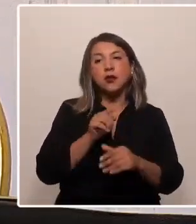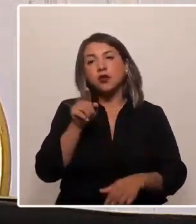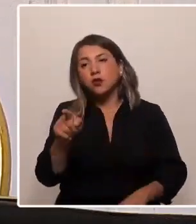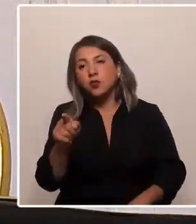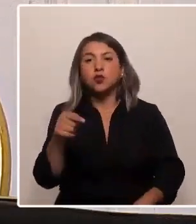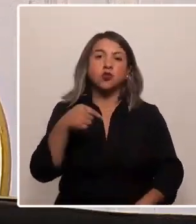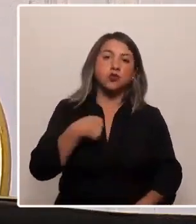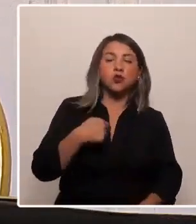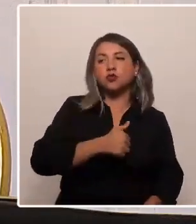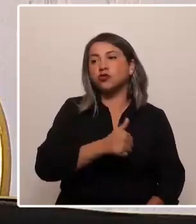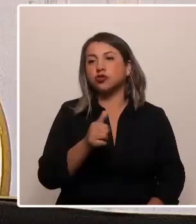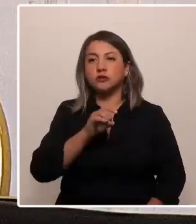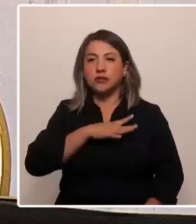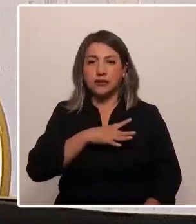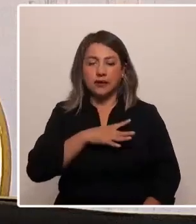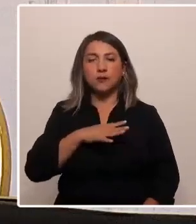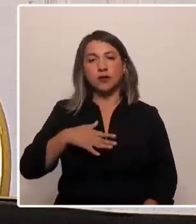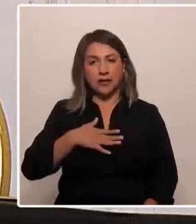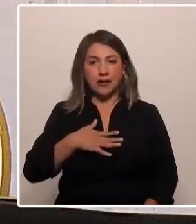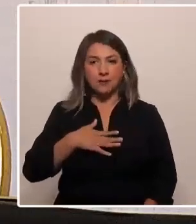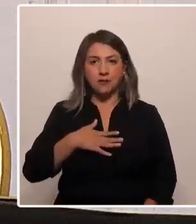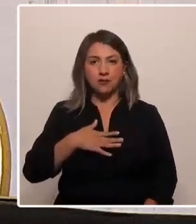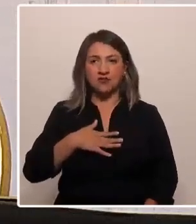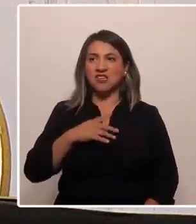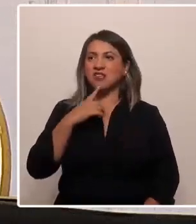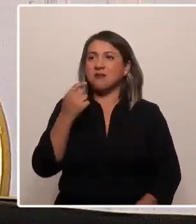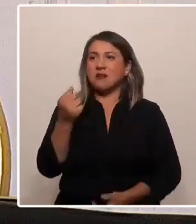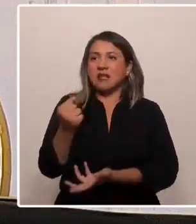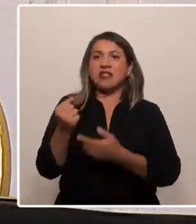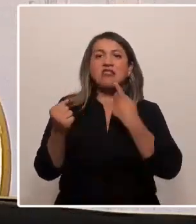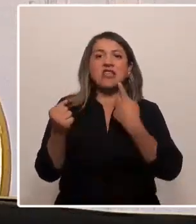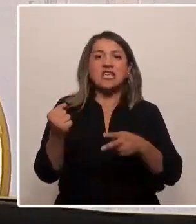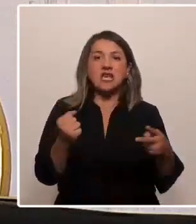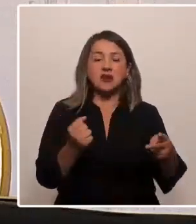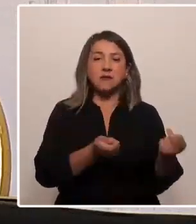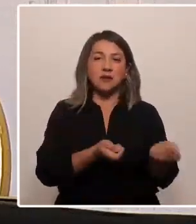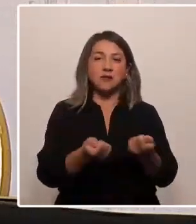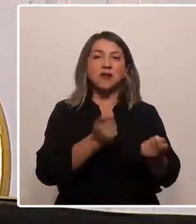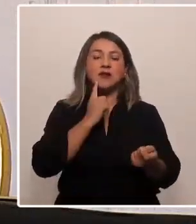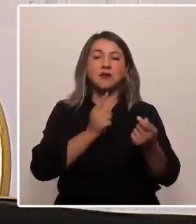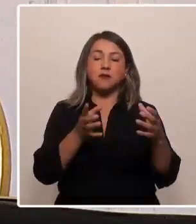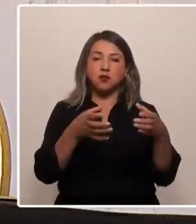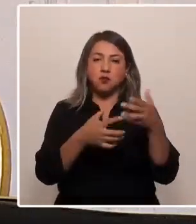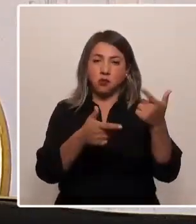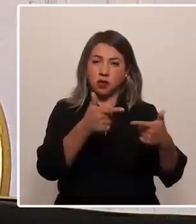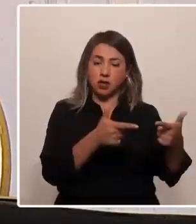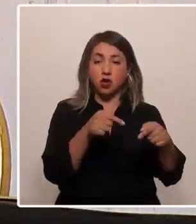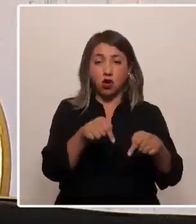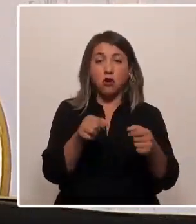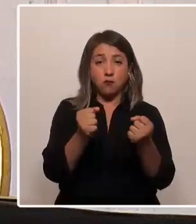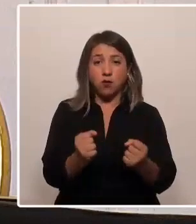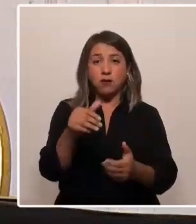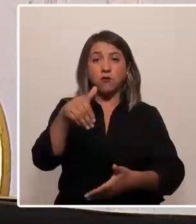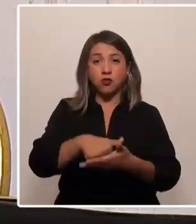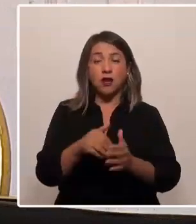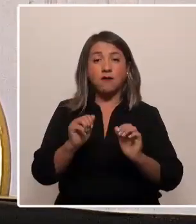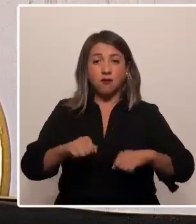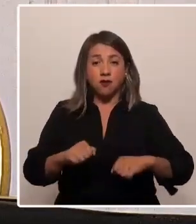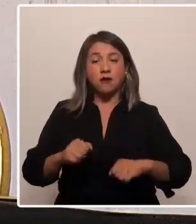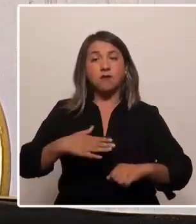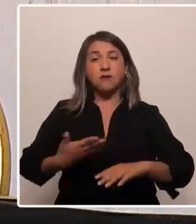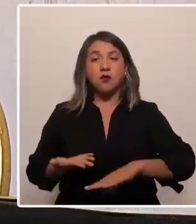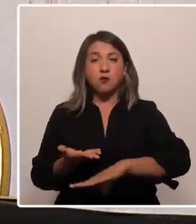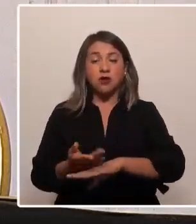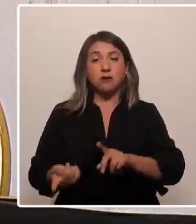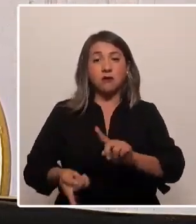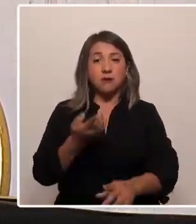los chilenos, vamos a nacionalizar. O sea, son de nadie en realidad y los administran políticos. Hoy pueden votar a favor de nuestras propuestas por